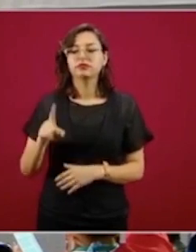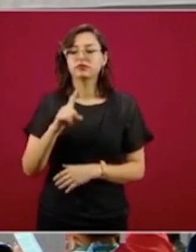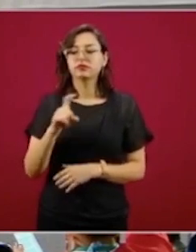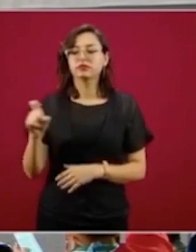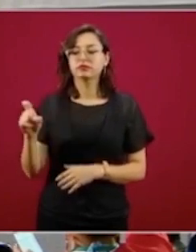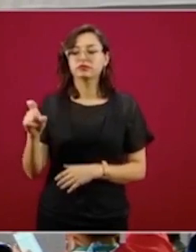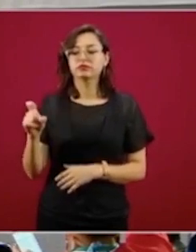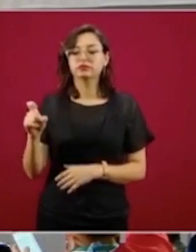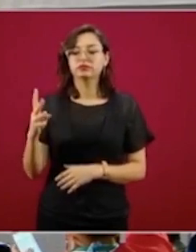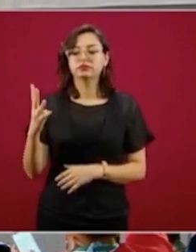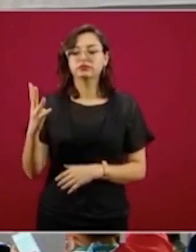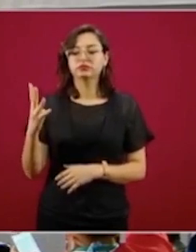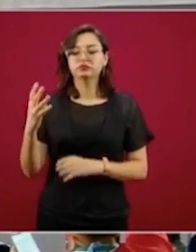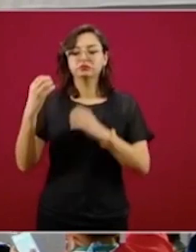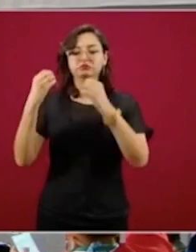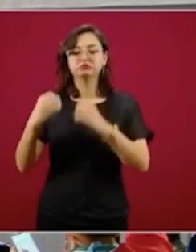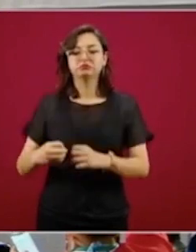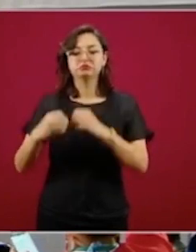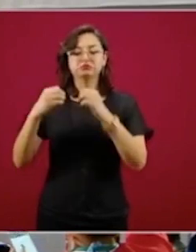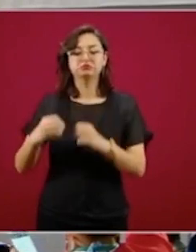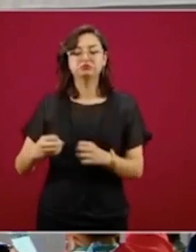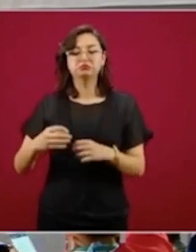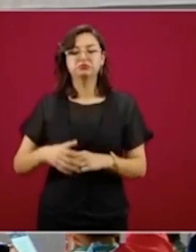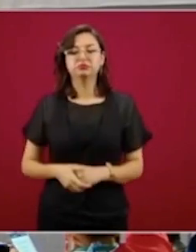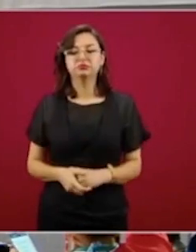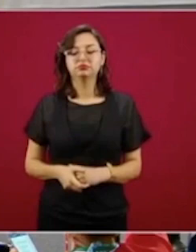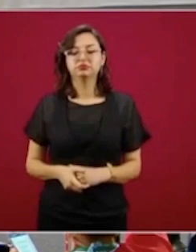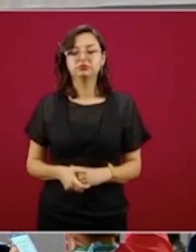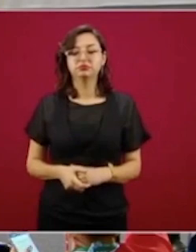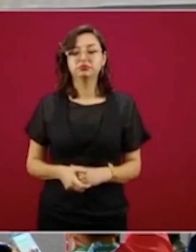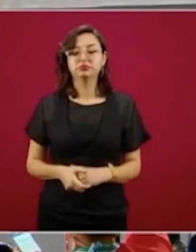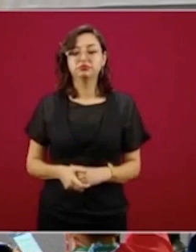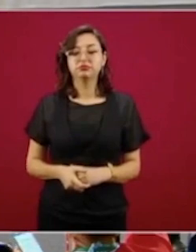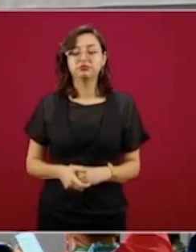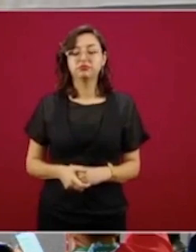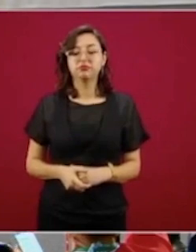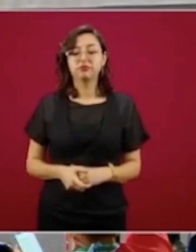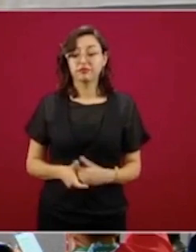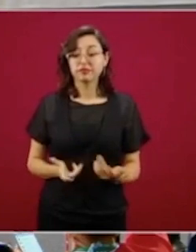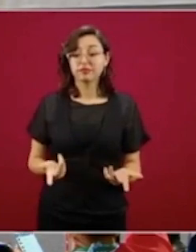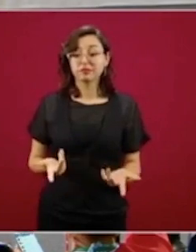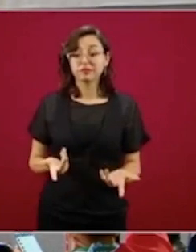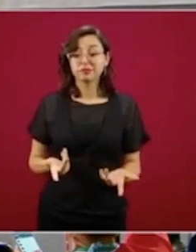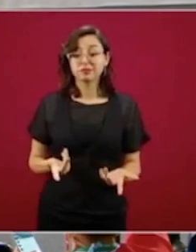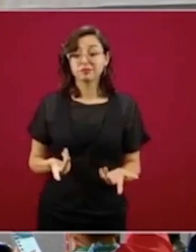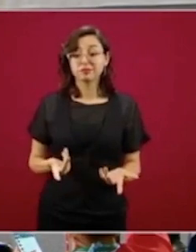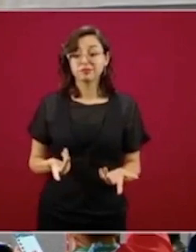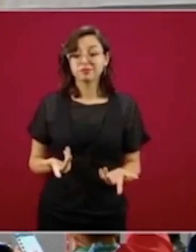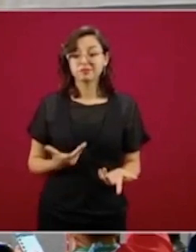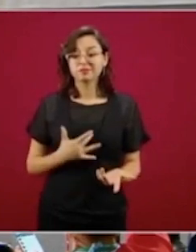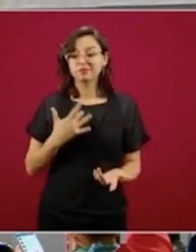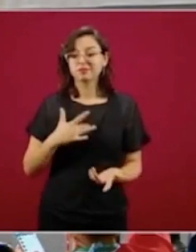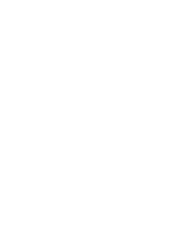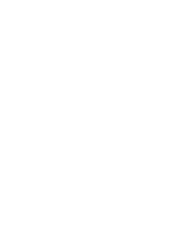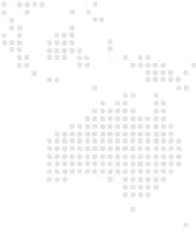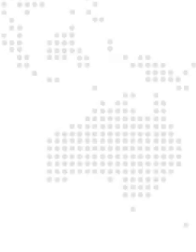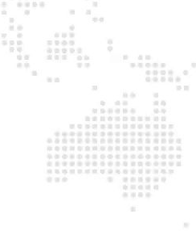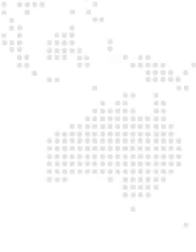104 ocupadas. Esto nos da seguridad.